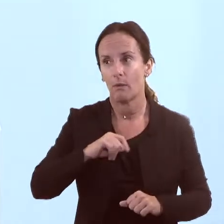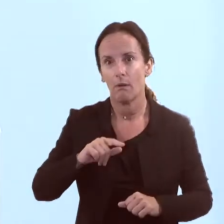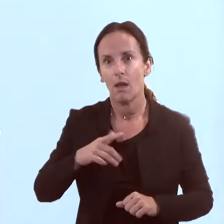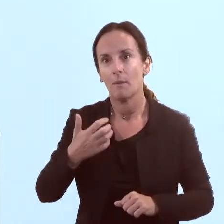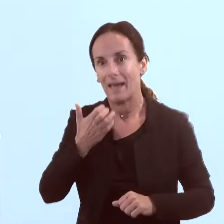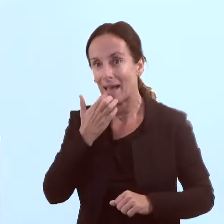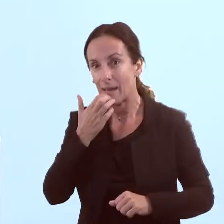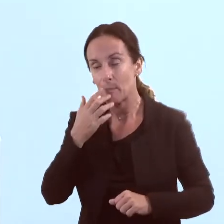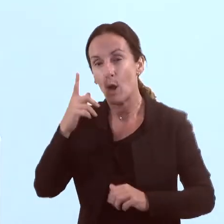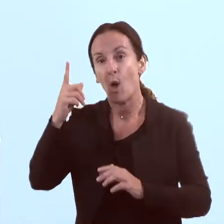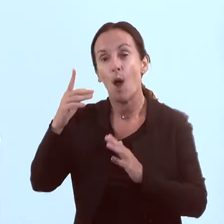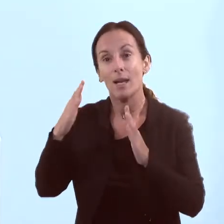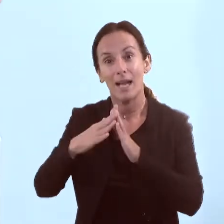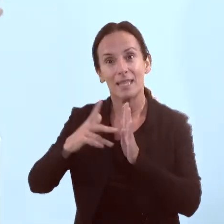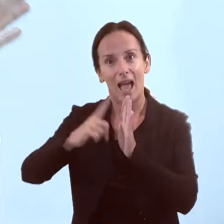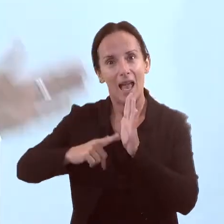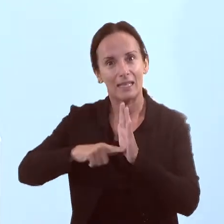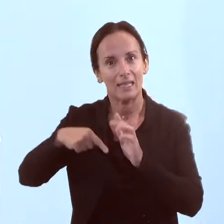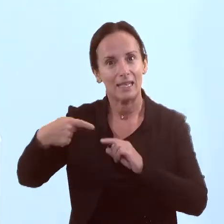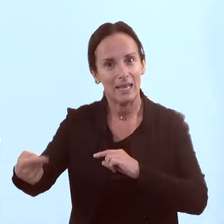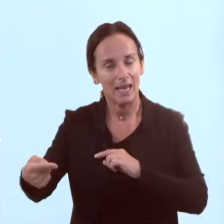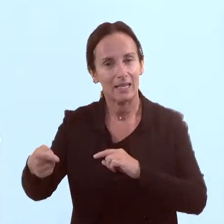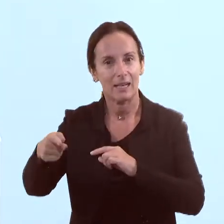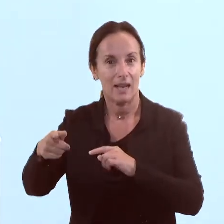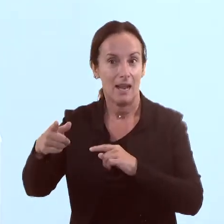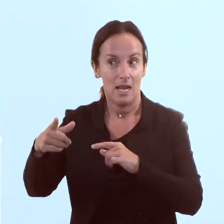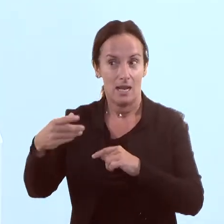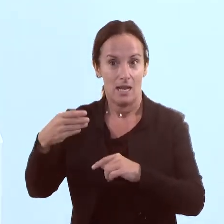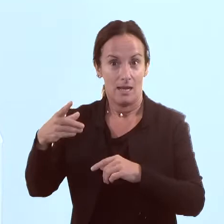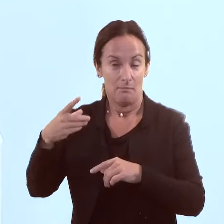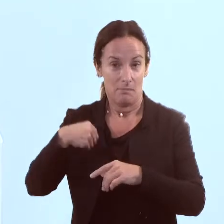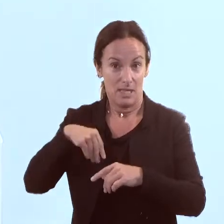mayor. Entonces, ese es el llamamiento en realidad, pero por supuesto pagaremos los alquileres.